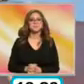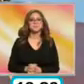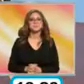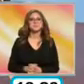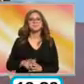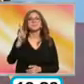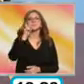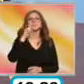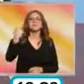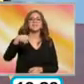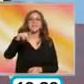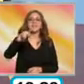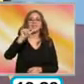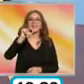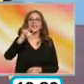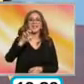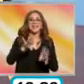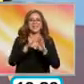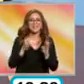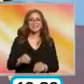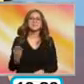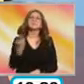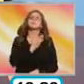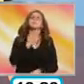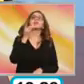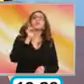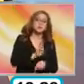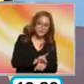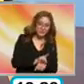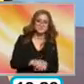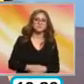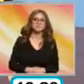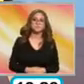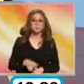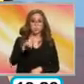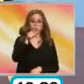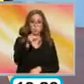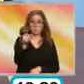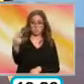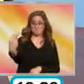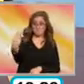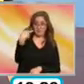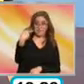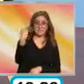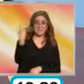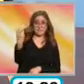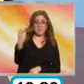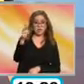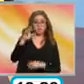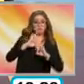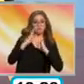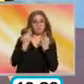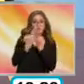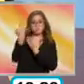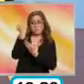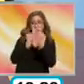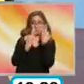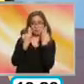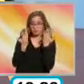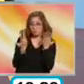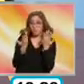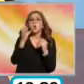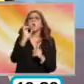tal, Karen? Muy buenos días. ¿Cómo nos ves? ¿Nos tratas? ¿Así? ¿O cómo nos ves? Sería la pregunta. Más